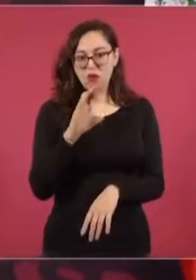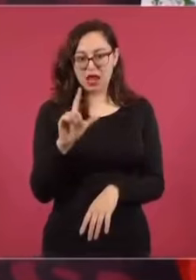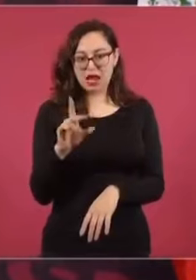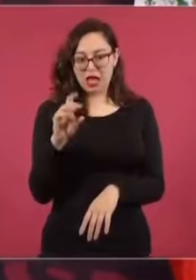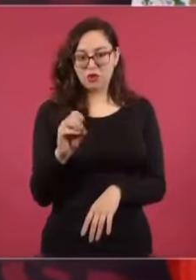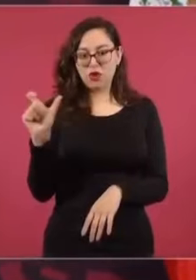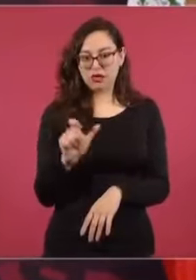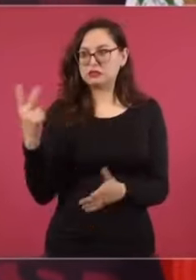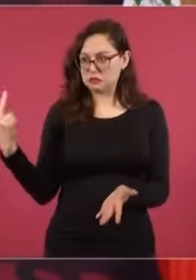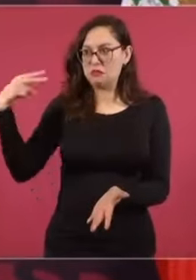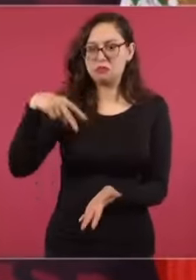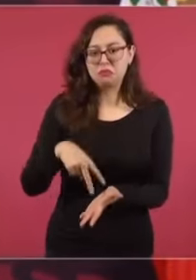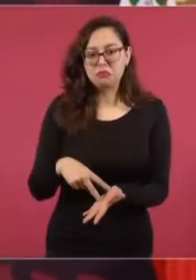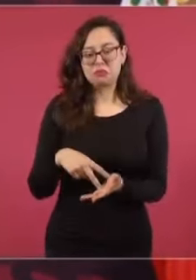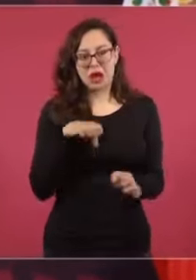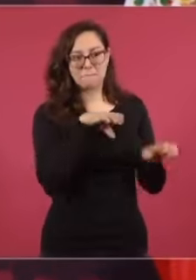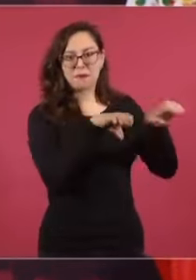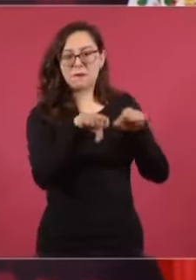¿Por qué no? Son